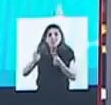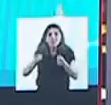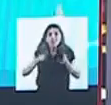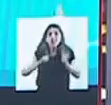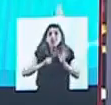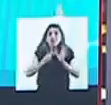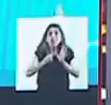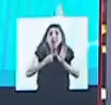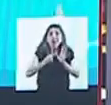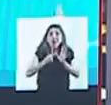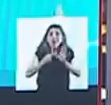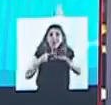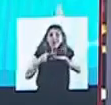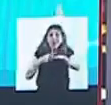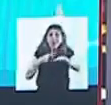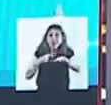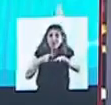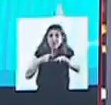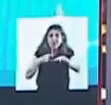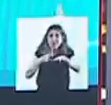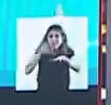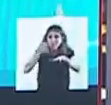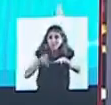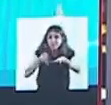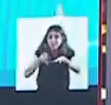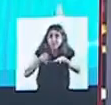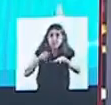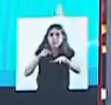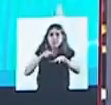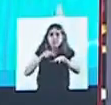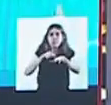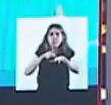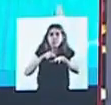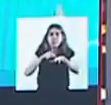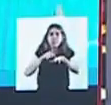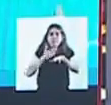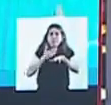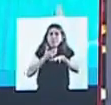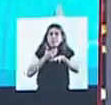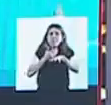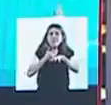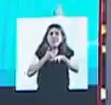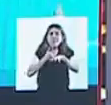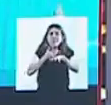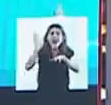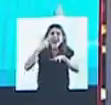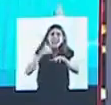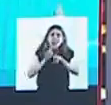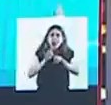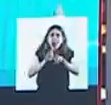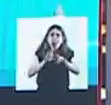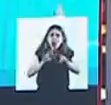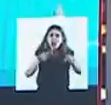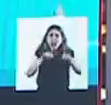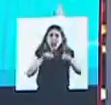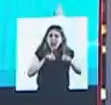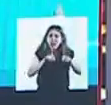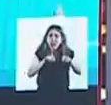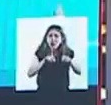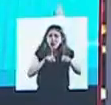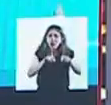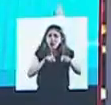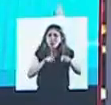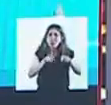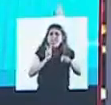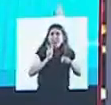van a tener un componente, un porcentaje de gente que por motivo diverso, porque sí, porque el IPH, porque lo niegan, por rebeldía, por